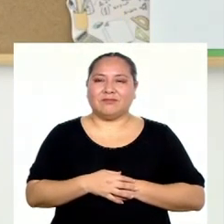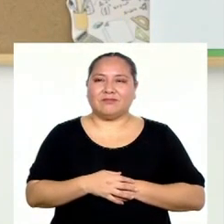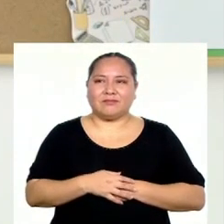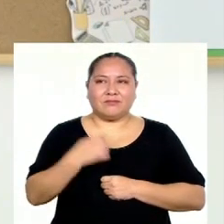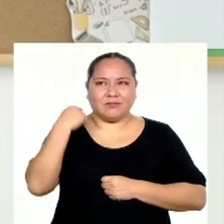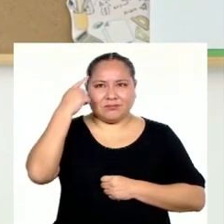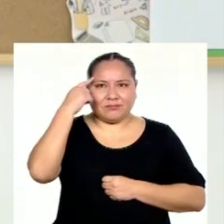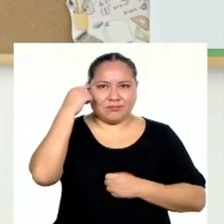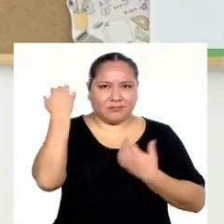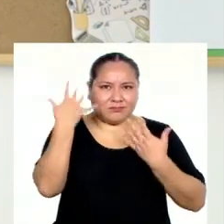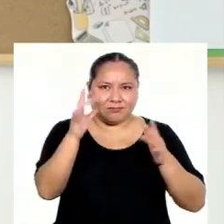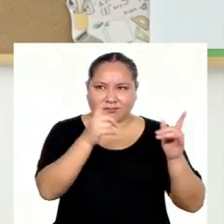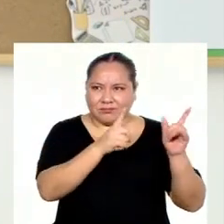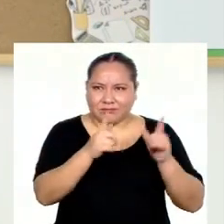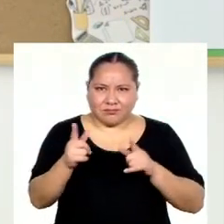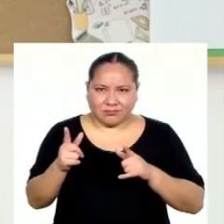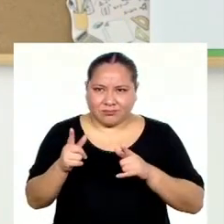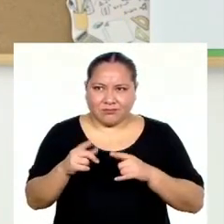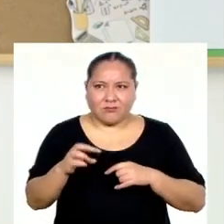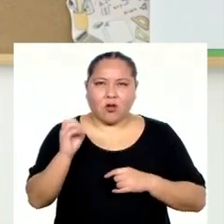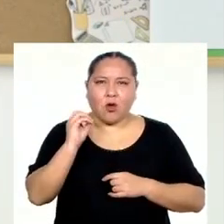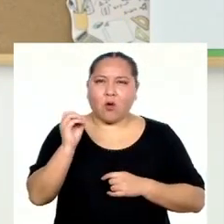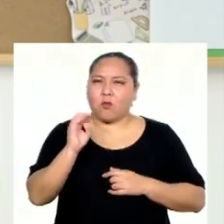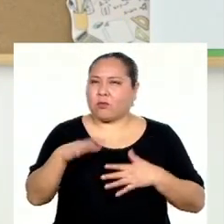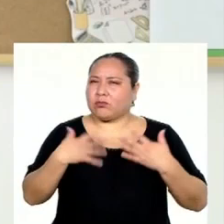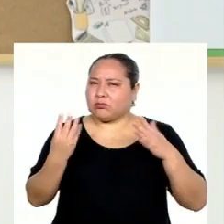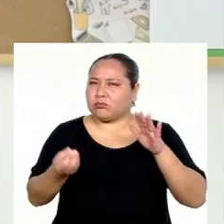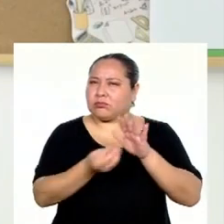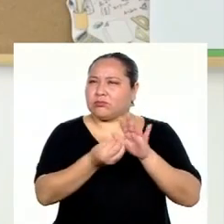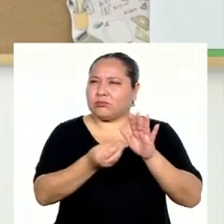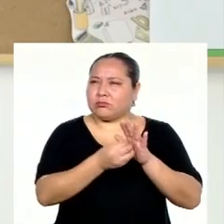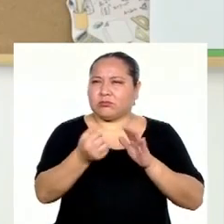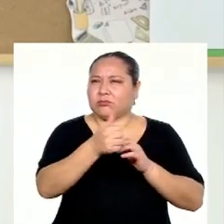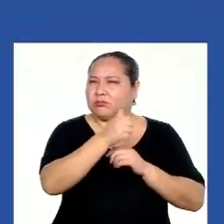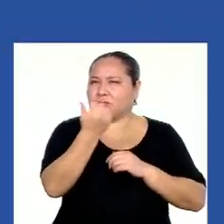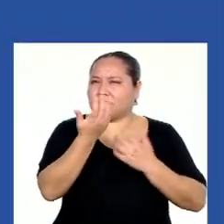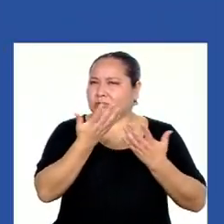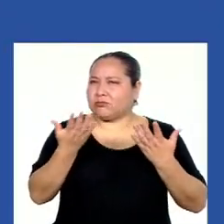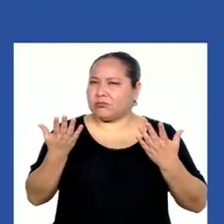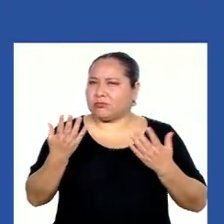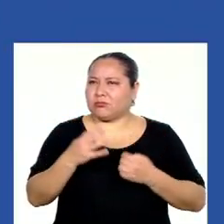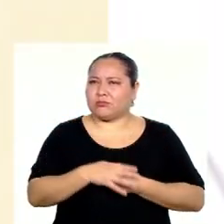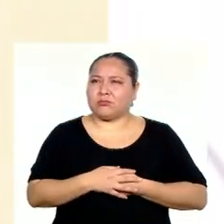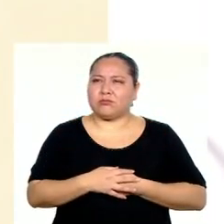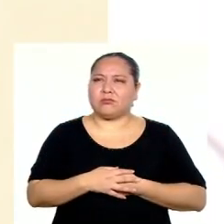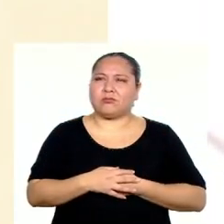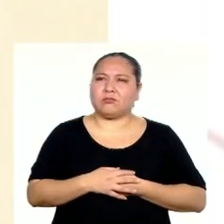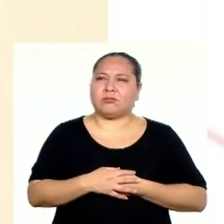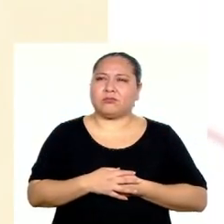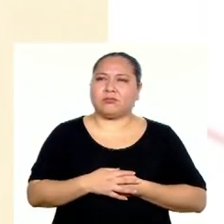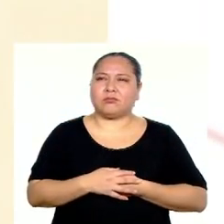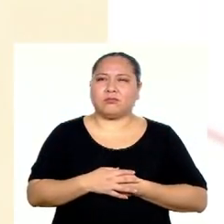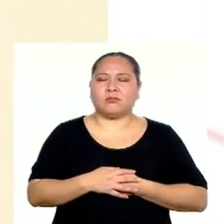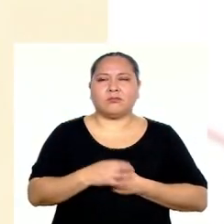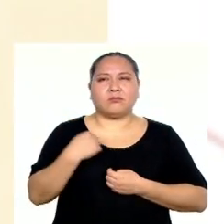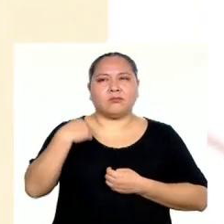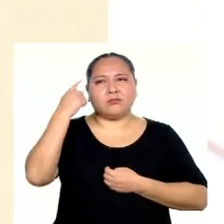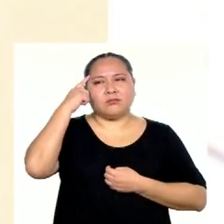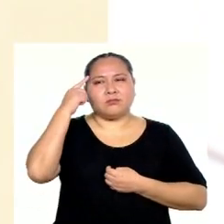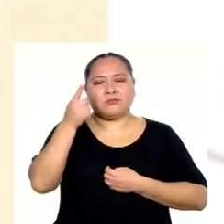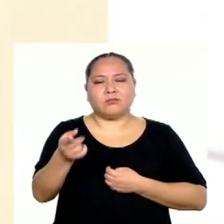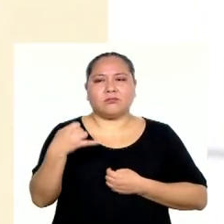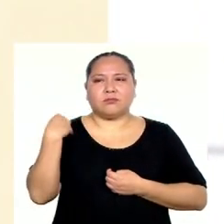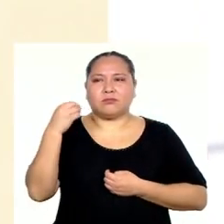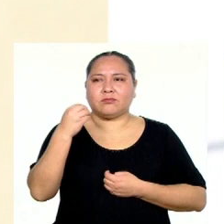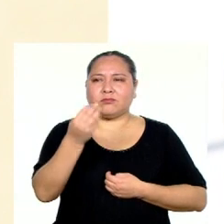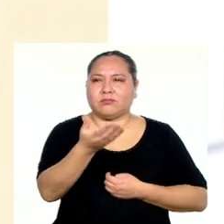¿Crees que ya lo tenemos o que aún podemos incluir otro elemento visual? Tomando en cuenta mi destinatario,